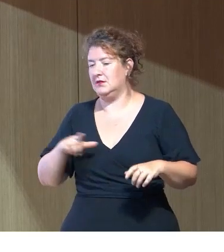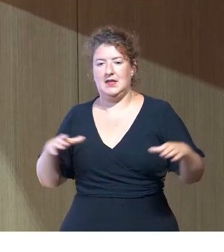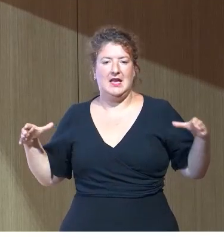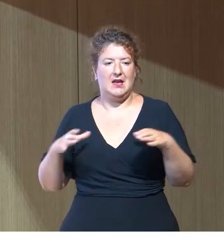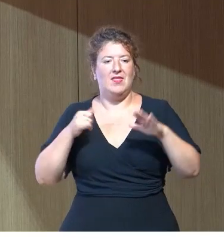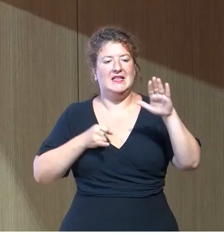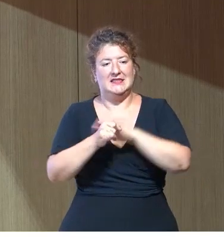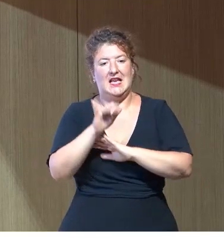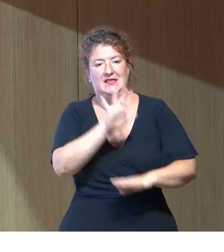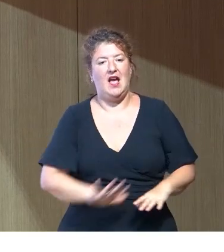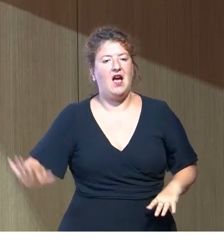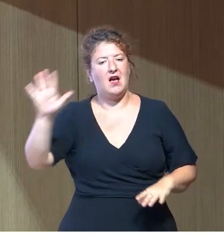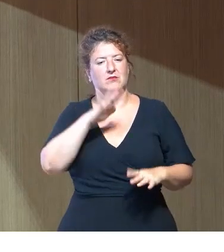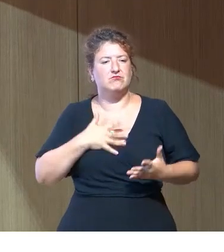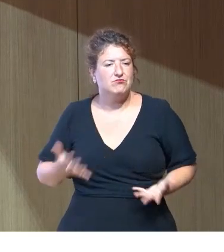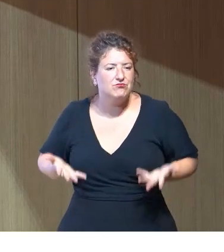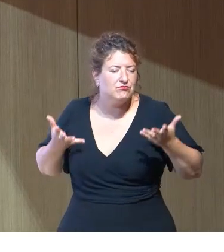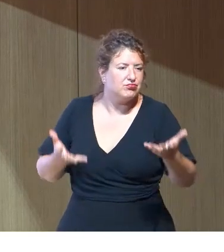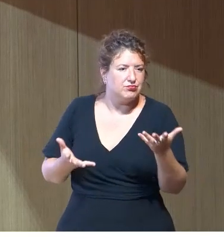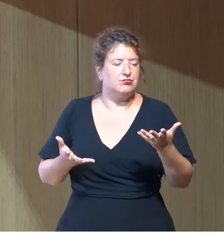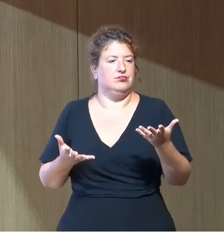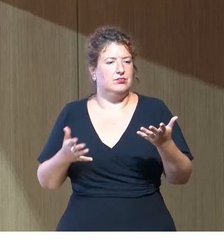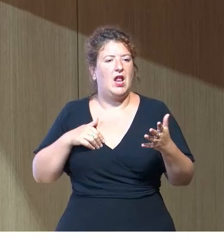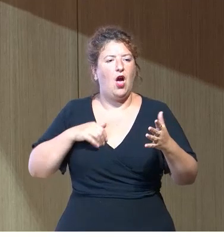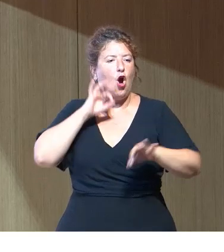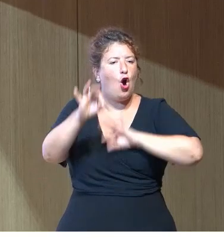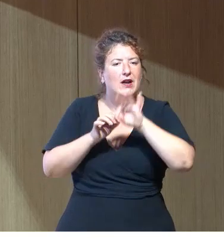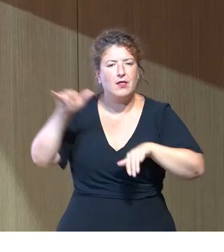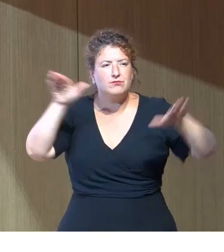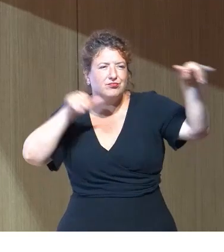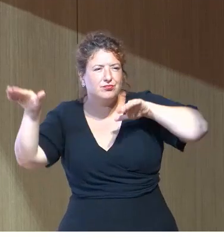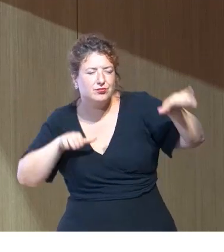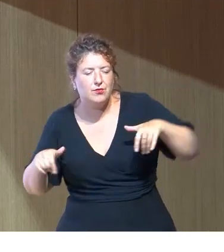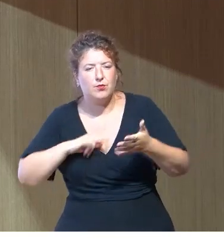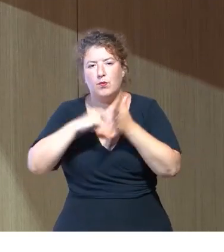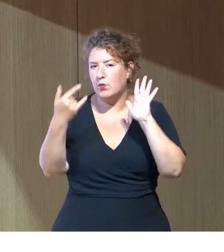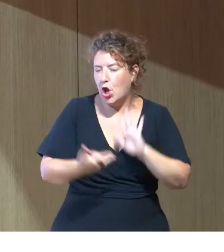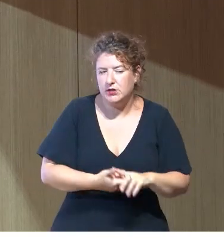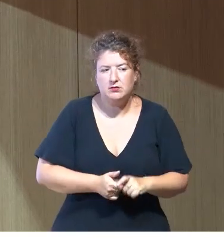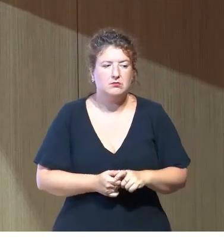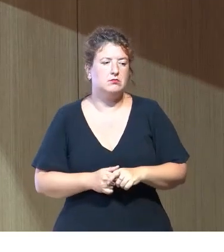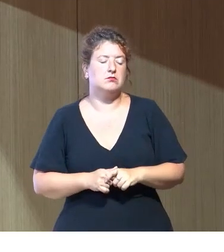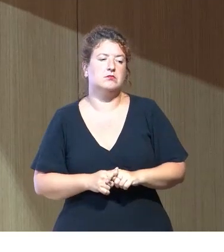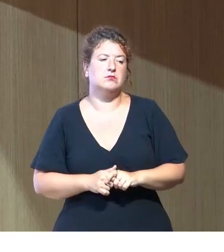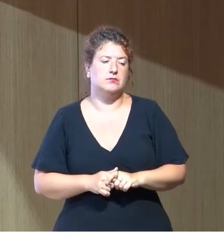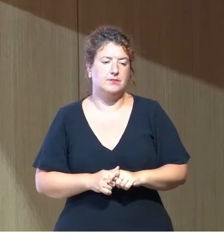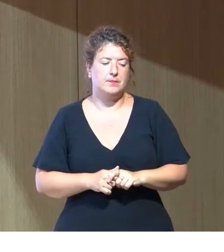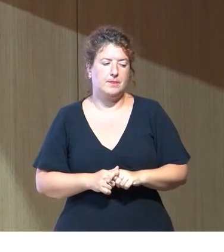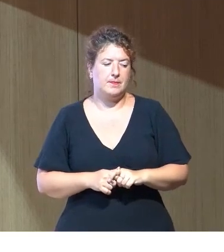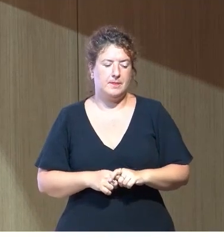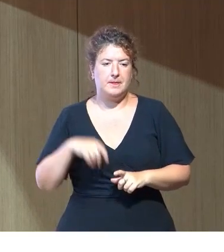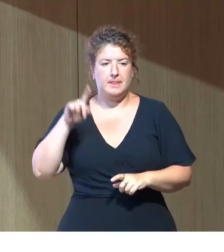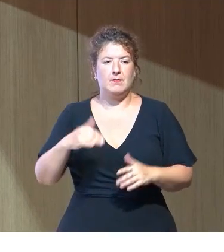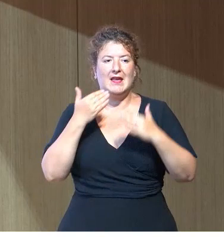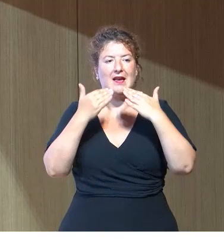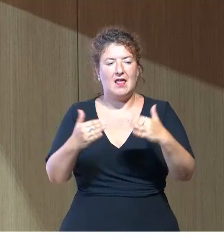once inserta empleo que han estado involucrados en esta organización de este proyecto de este de este congreso también dar las